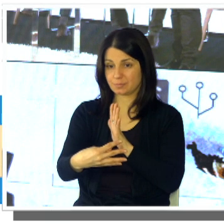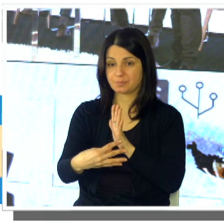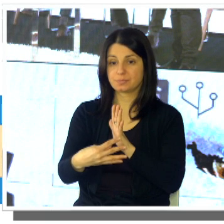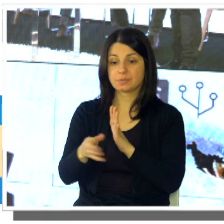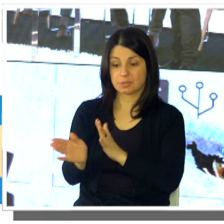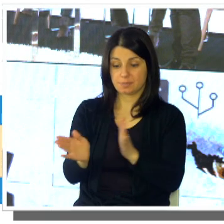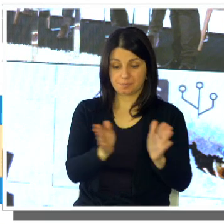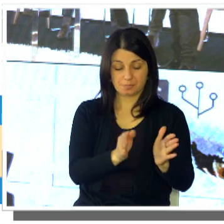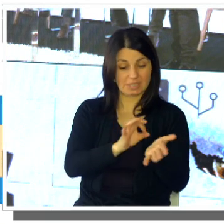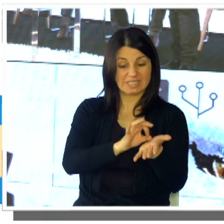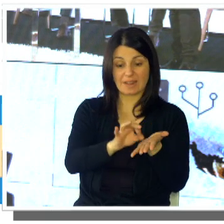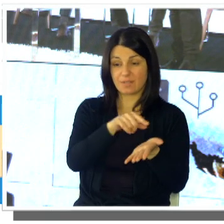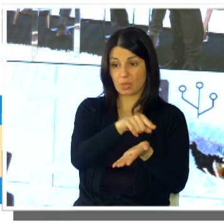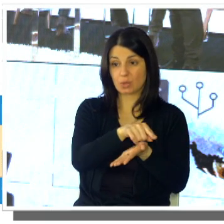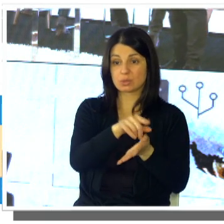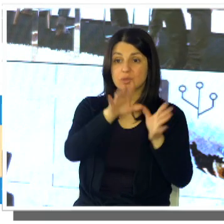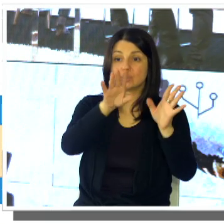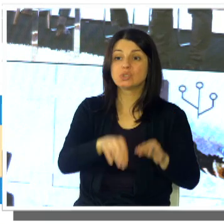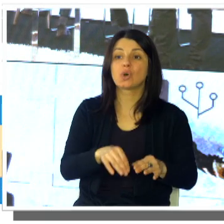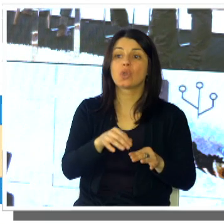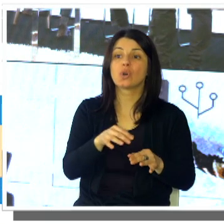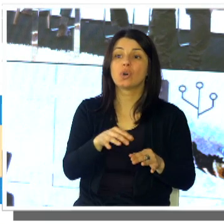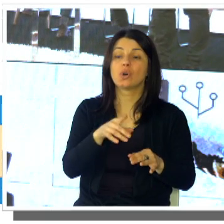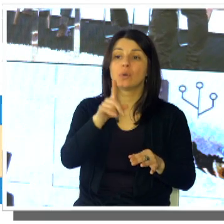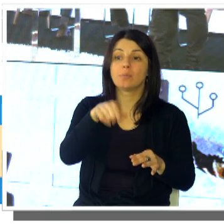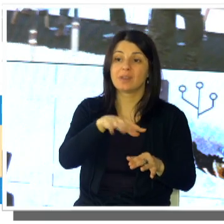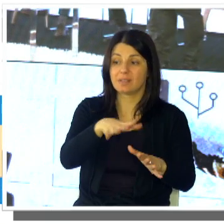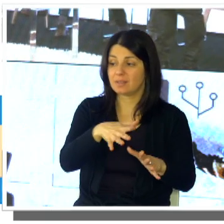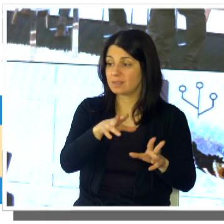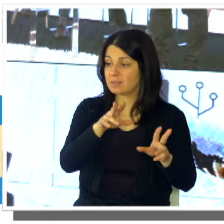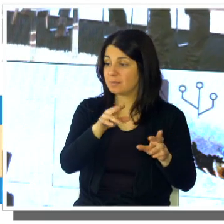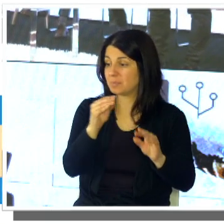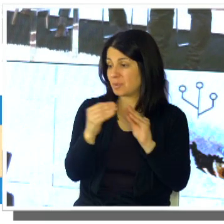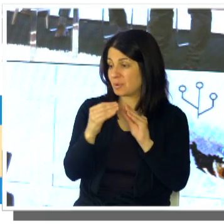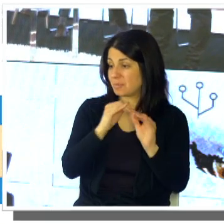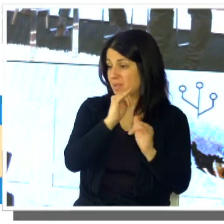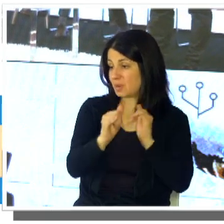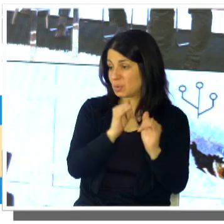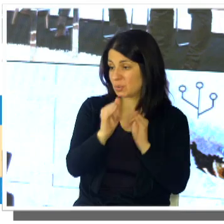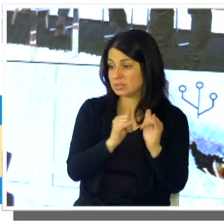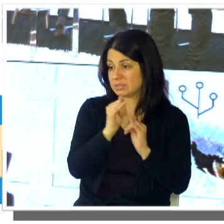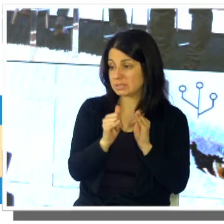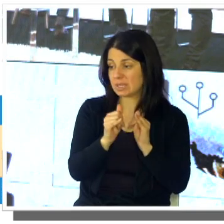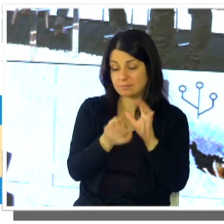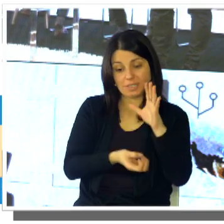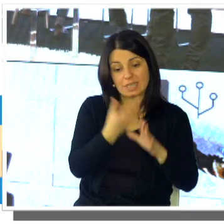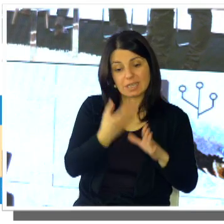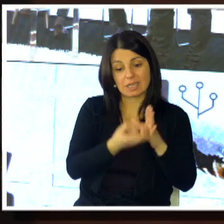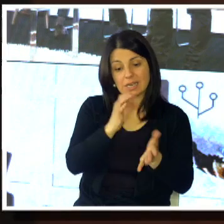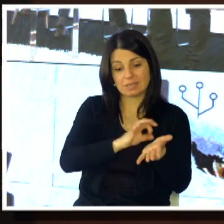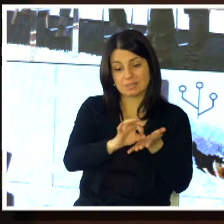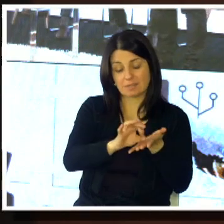Del lado del servidor, en realidad todo se apoya un poco en lo que ya comentaban los compañeros de crear servicios